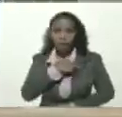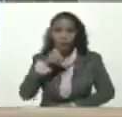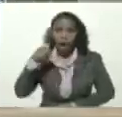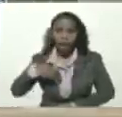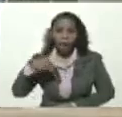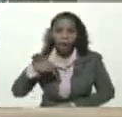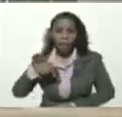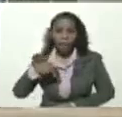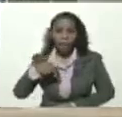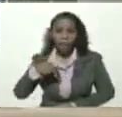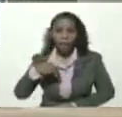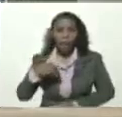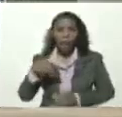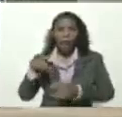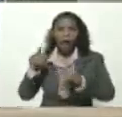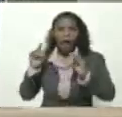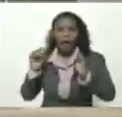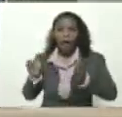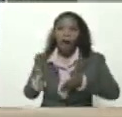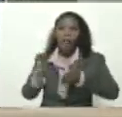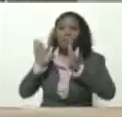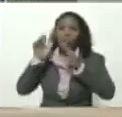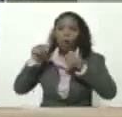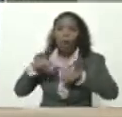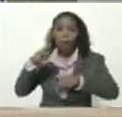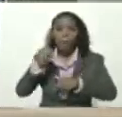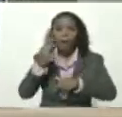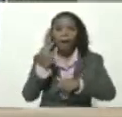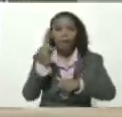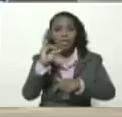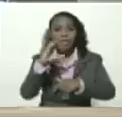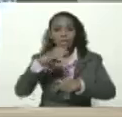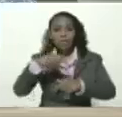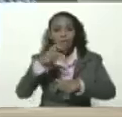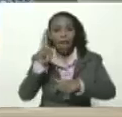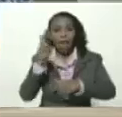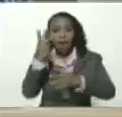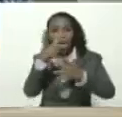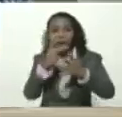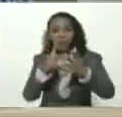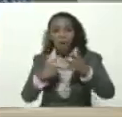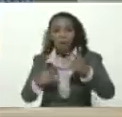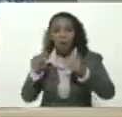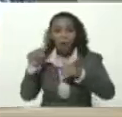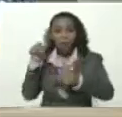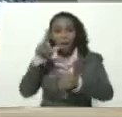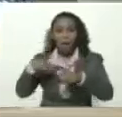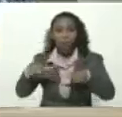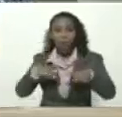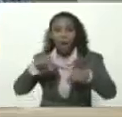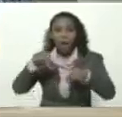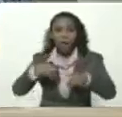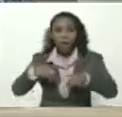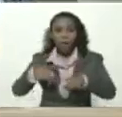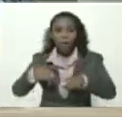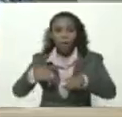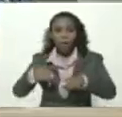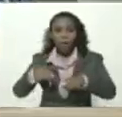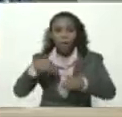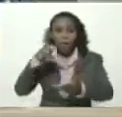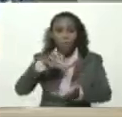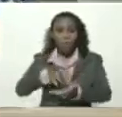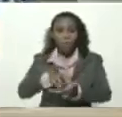en el almacén de Marichi, en uno de ellos. Tenemos varios aquí en esta región del